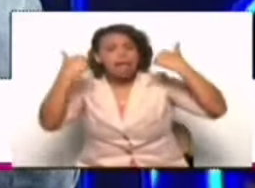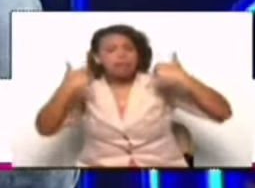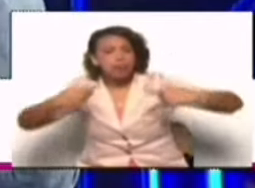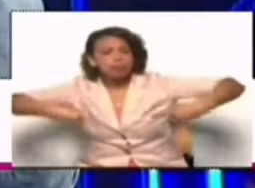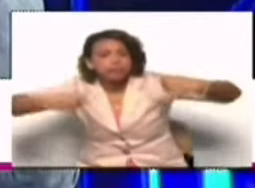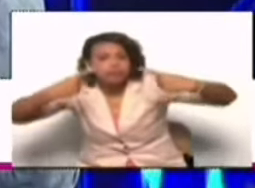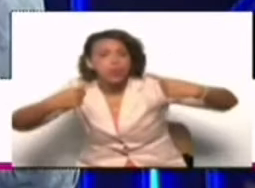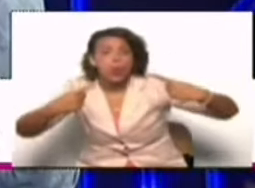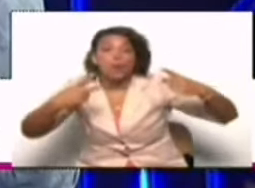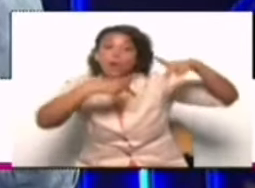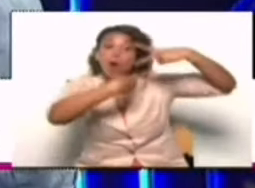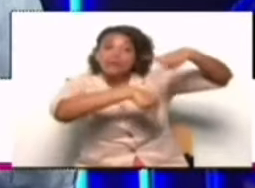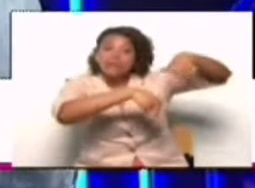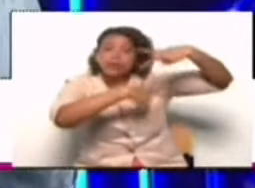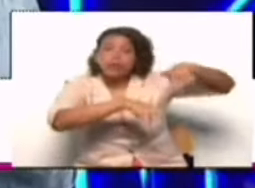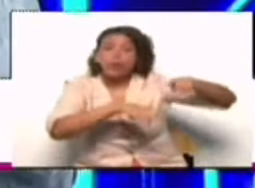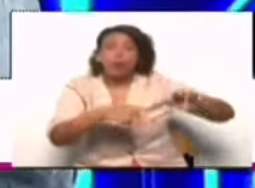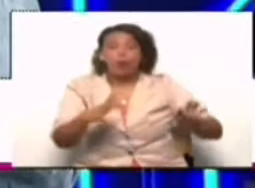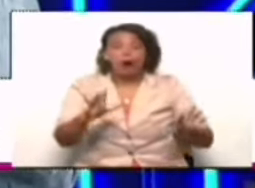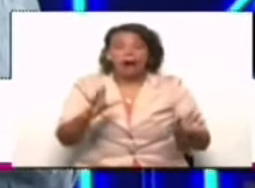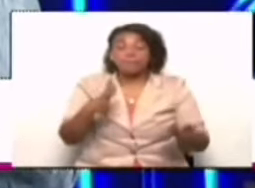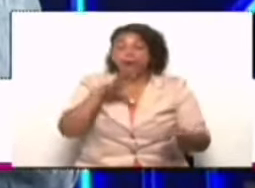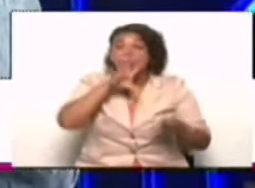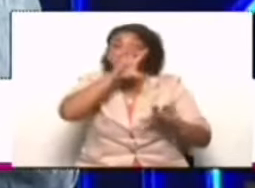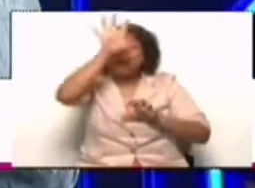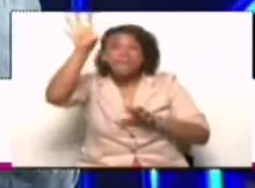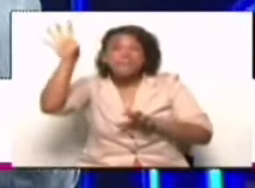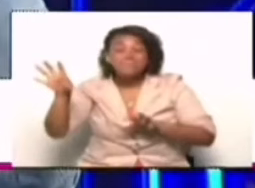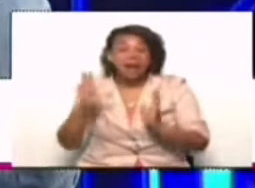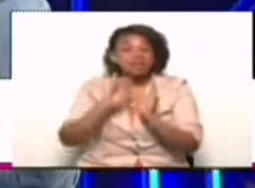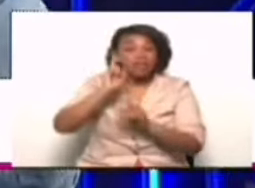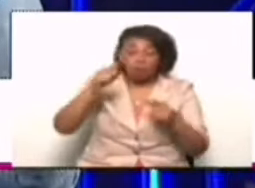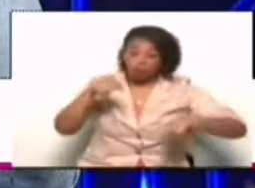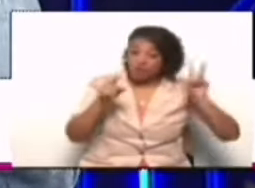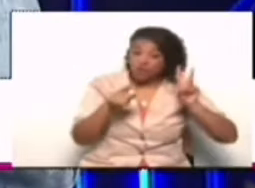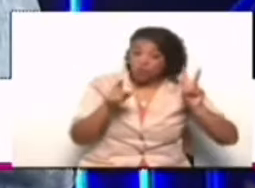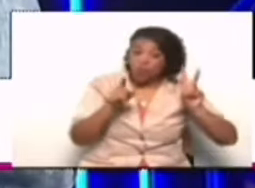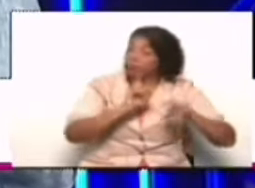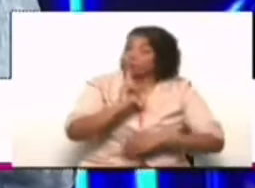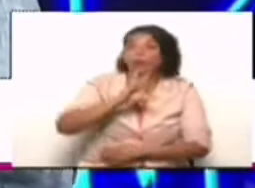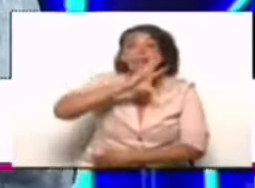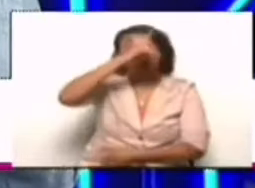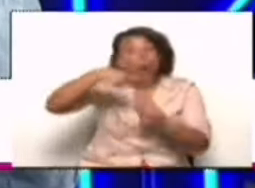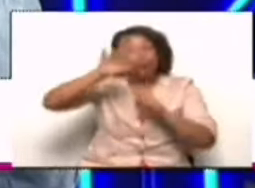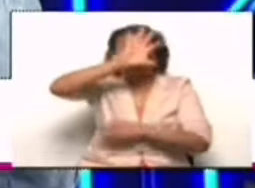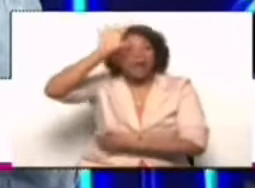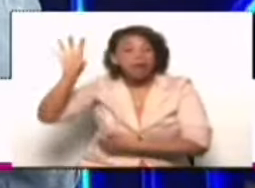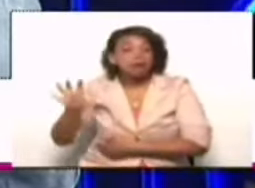están corriendo por TikTok y que han afectado a varios países, desde Estados Unidos hasta el